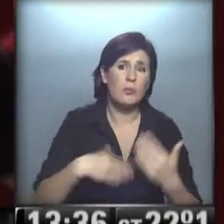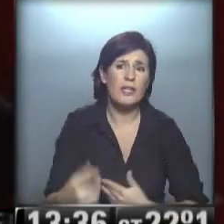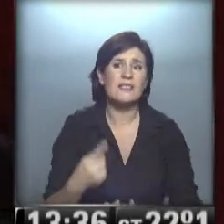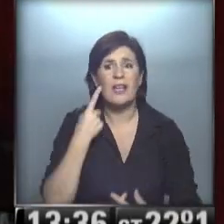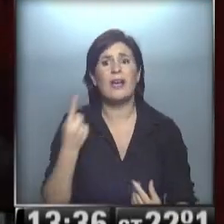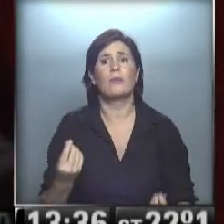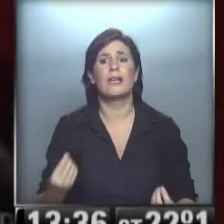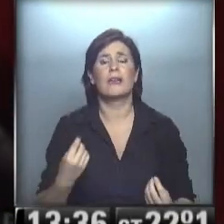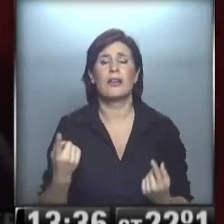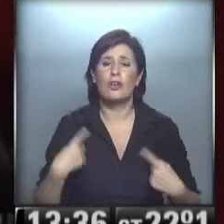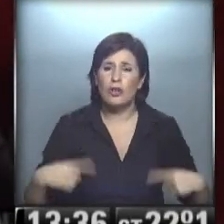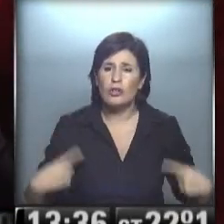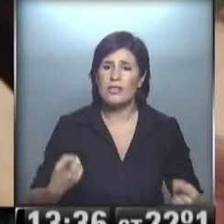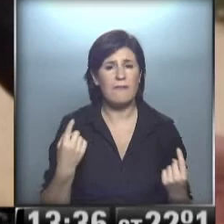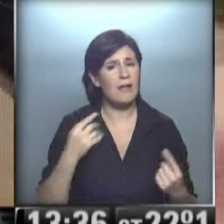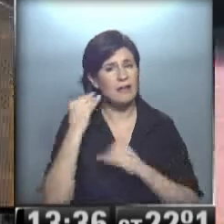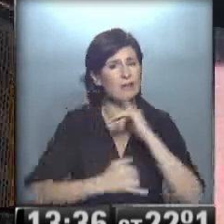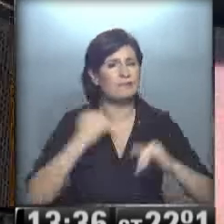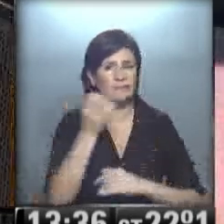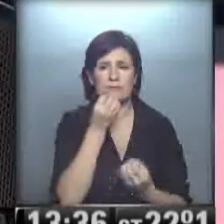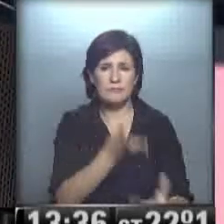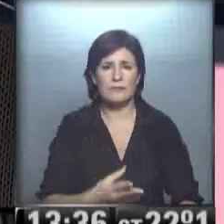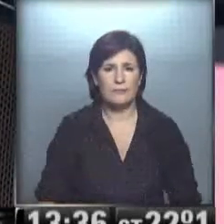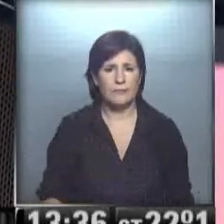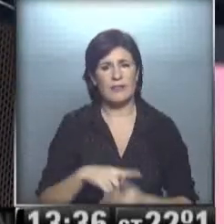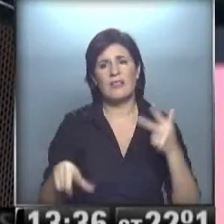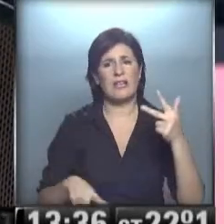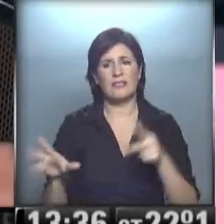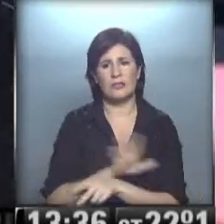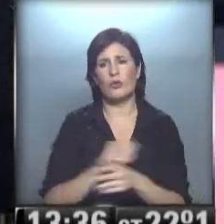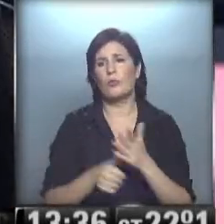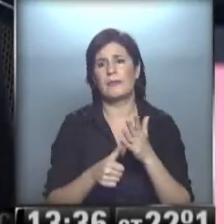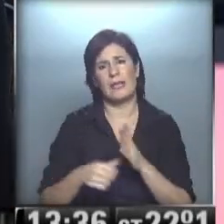por decir. Sonata en Si Menor, documentales imperdibles en este día viernes.